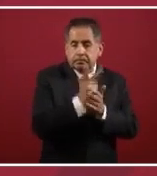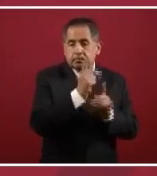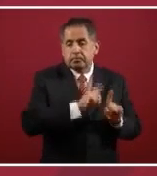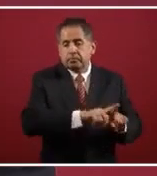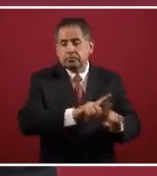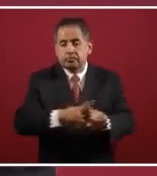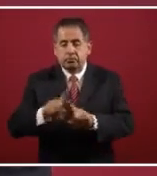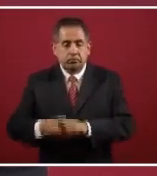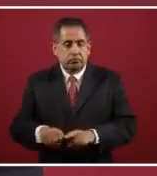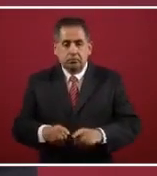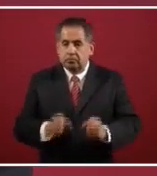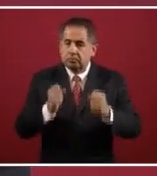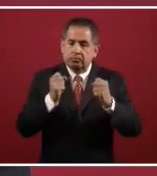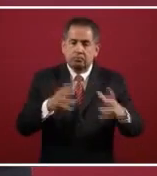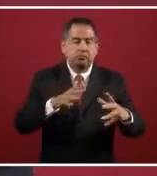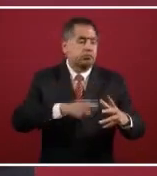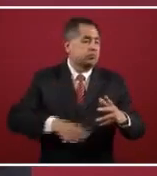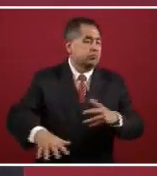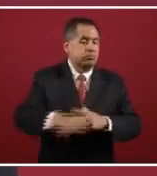muchos árboles